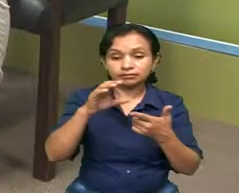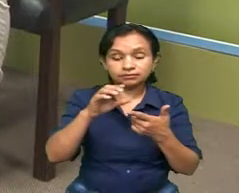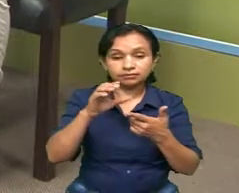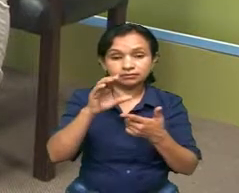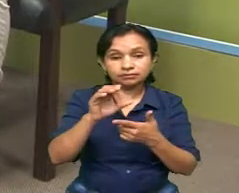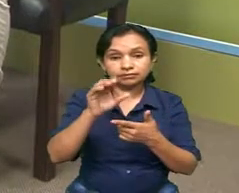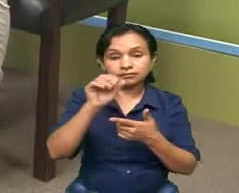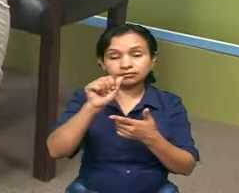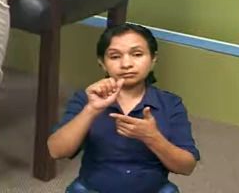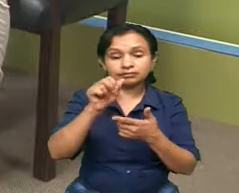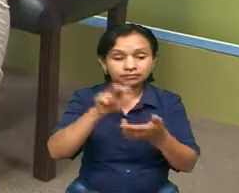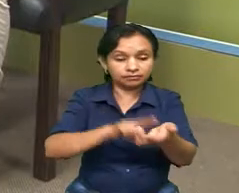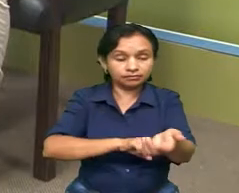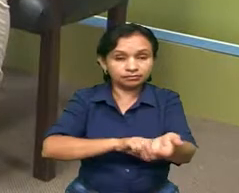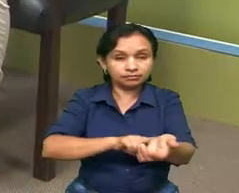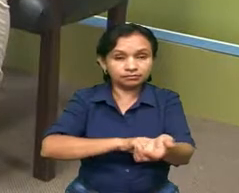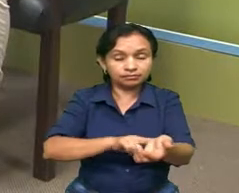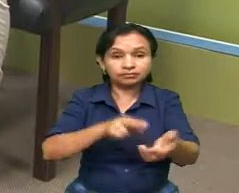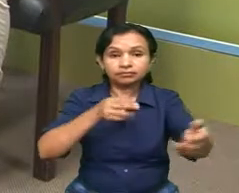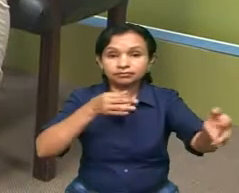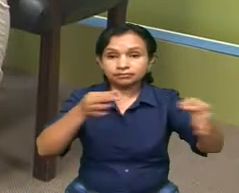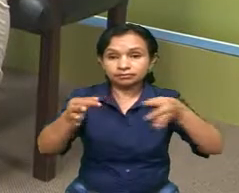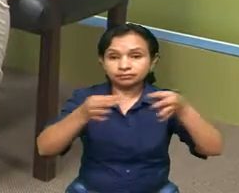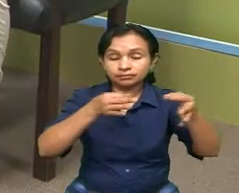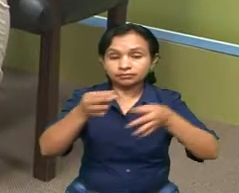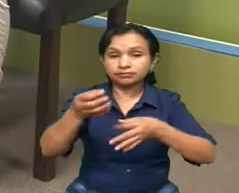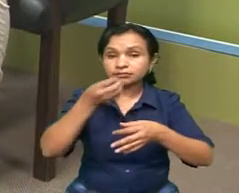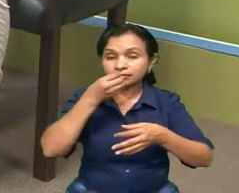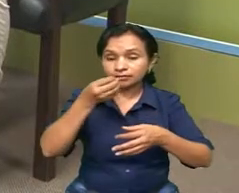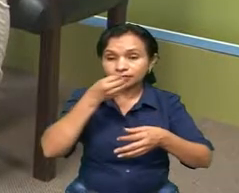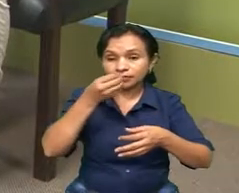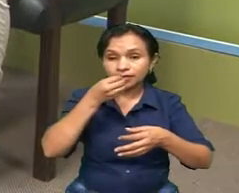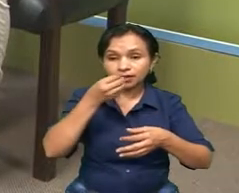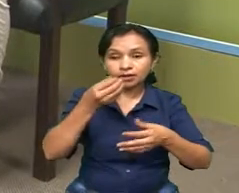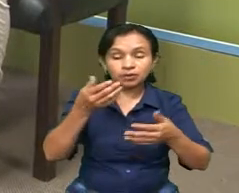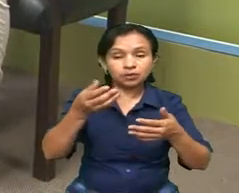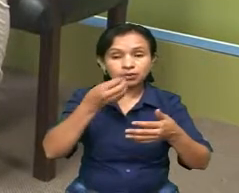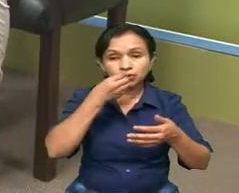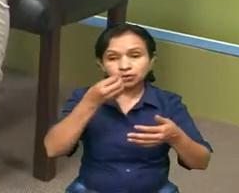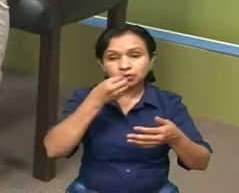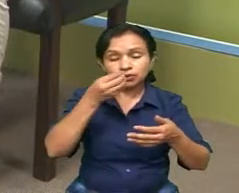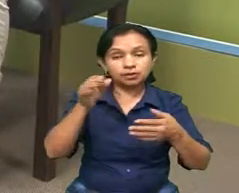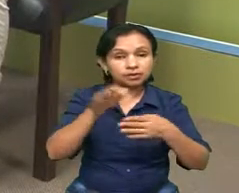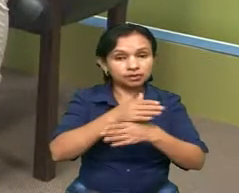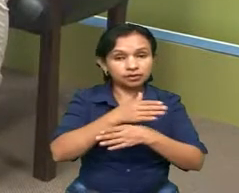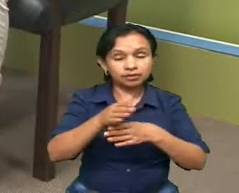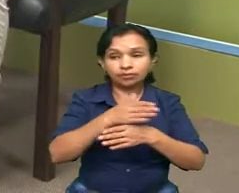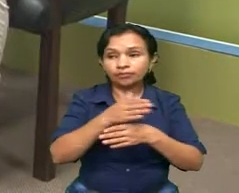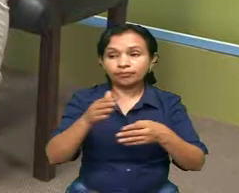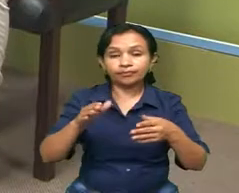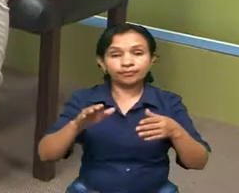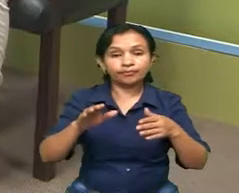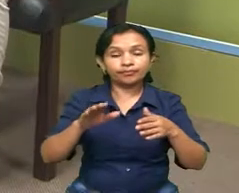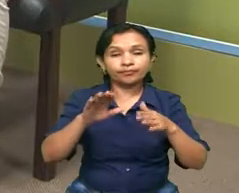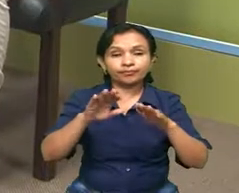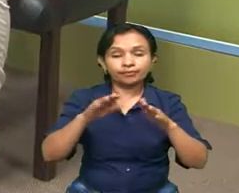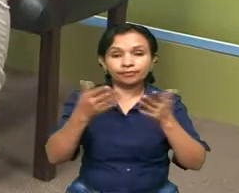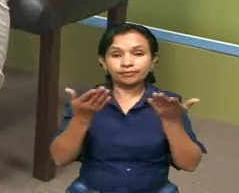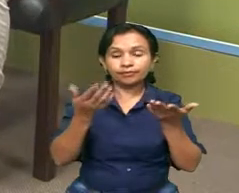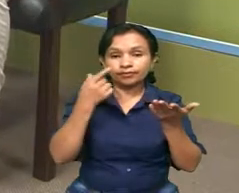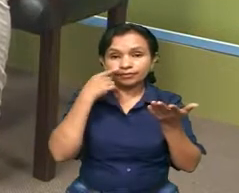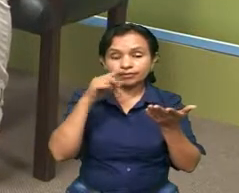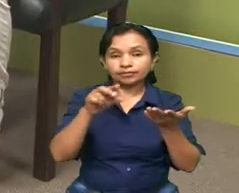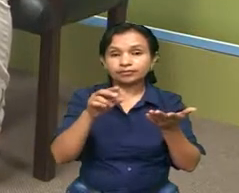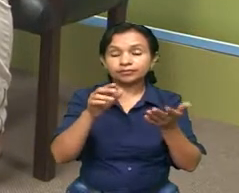Entonces, si ya tiene la diabetes, se les explica de la alimentación. Una alimentación diferenciada. Licenciada, le hemos preparado a los